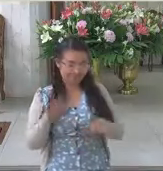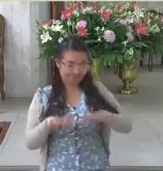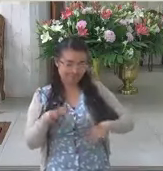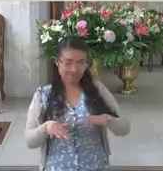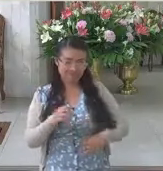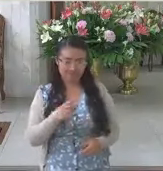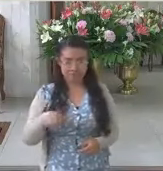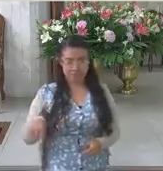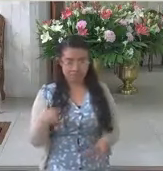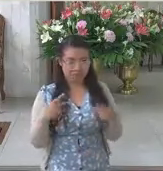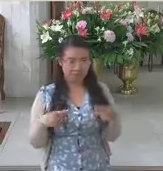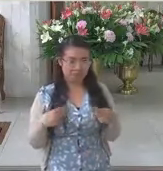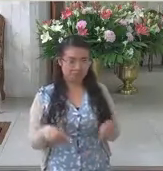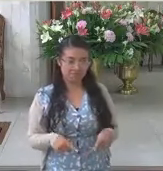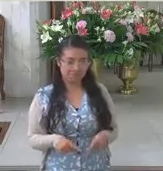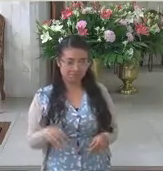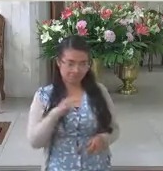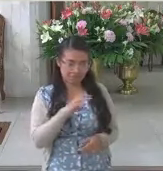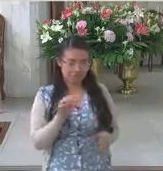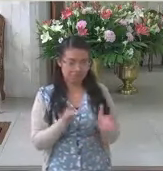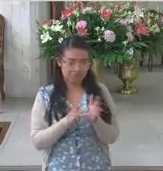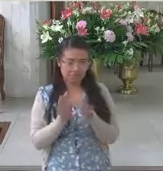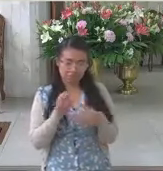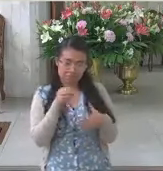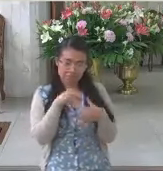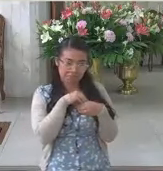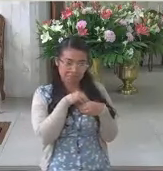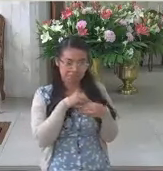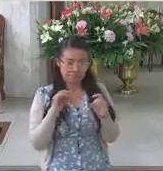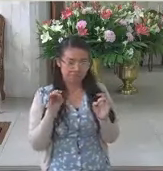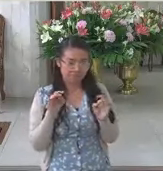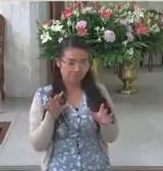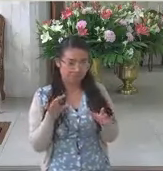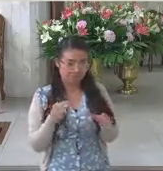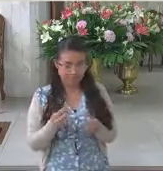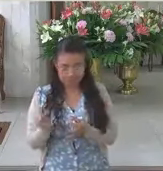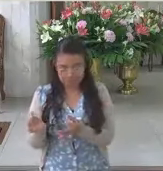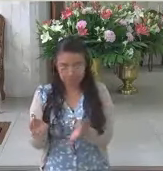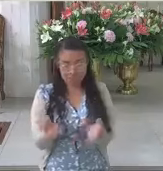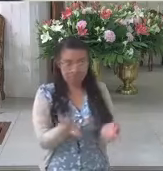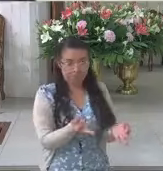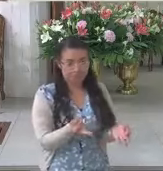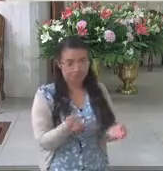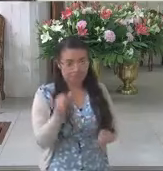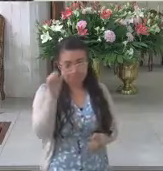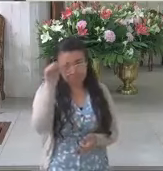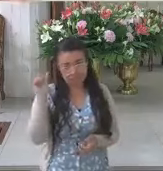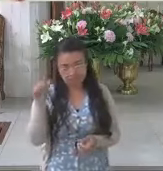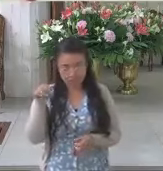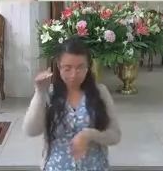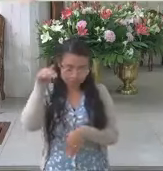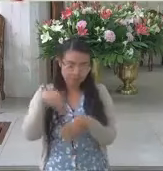se doblegan y se apartan del camino y aquí está la aplicación dejan